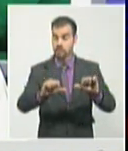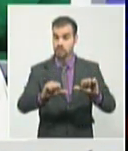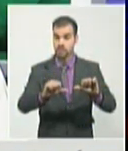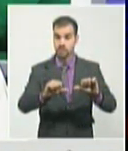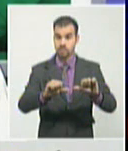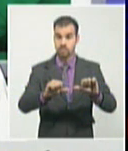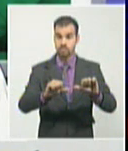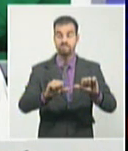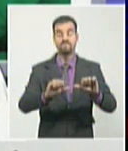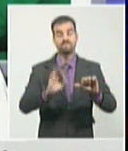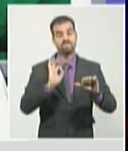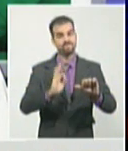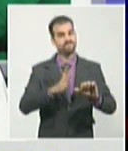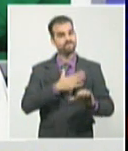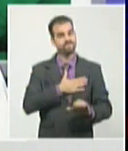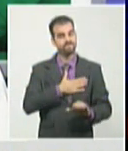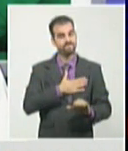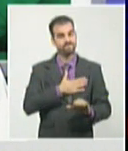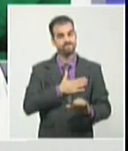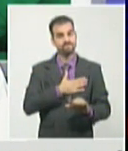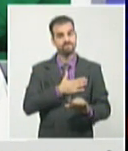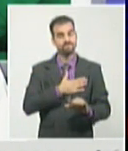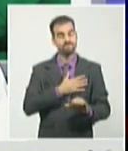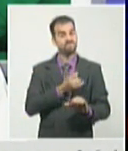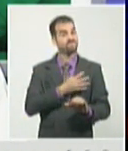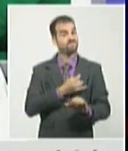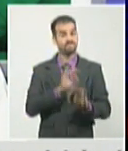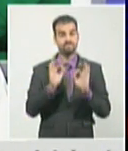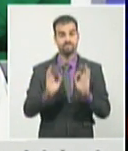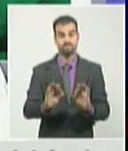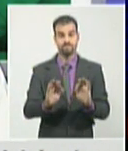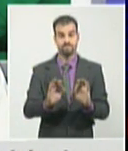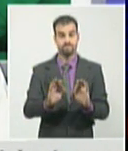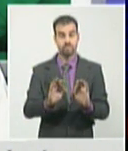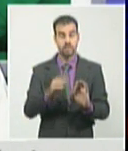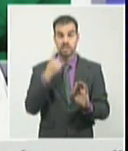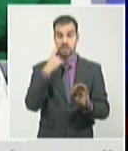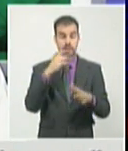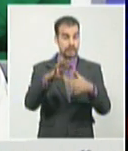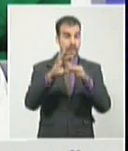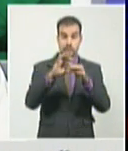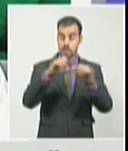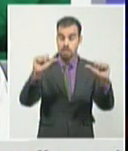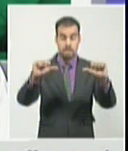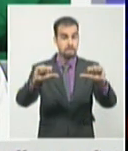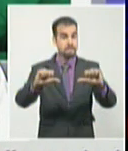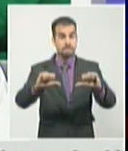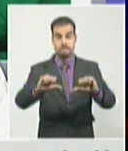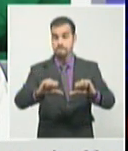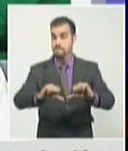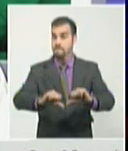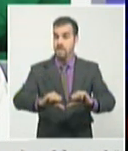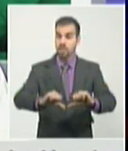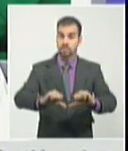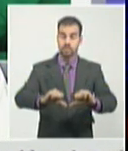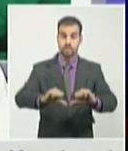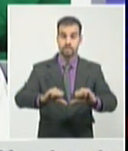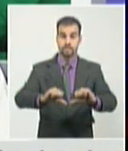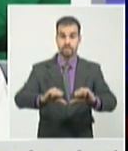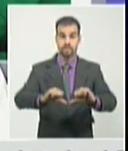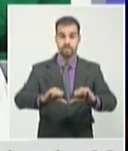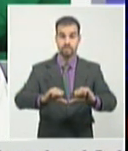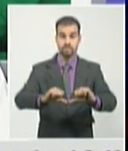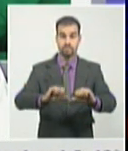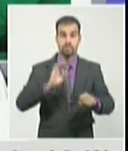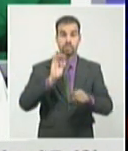lamentablemente presentó un agravamiento de su cuadro clínico napoli mente es